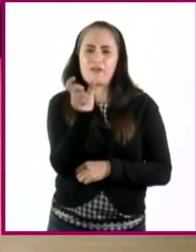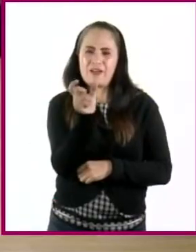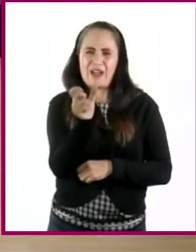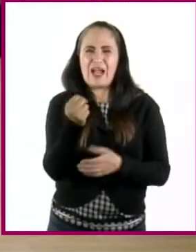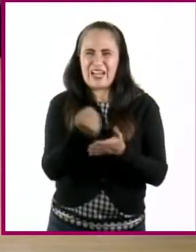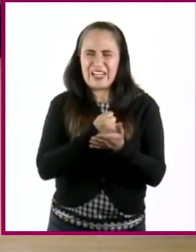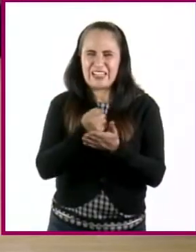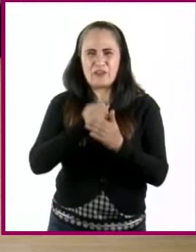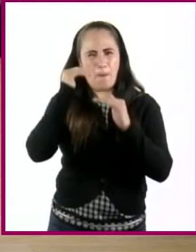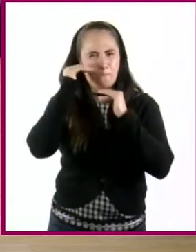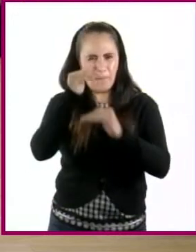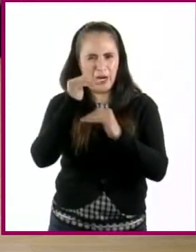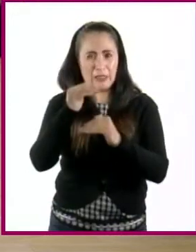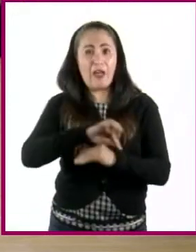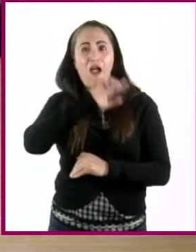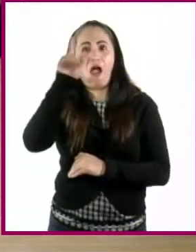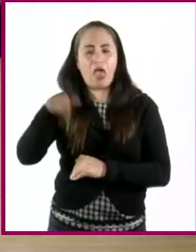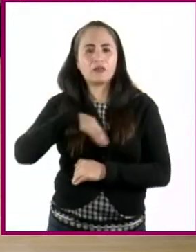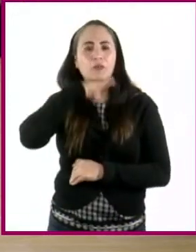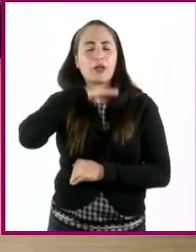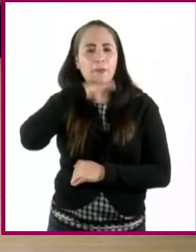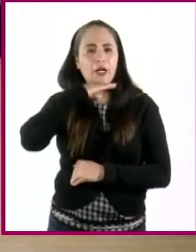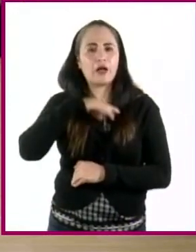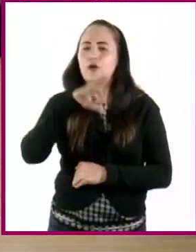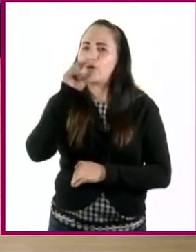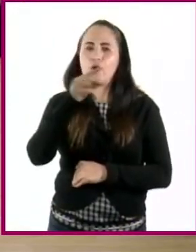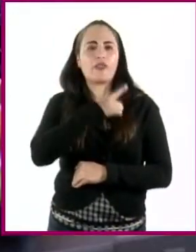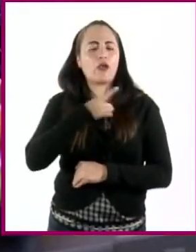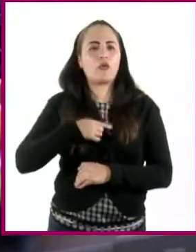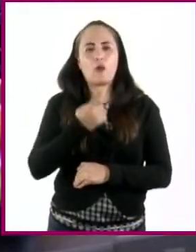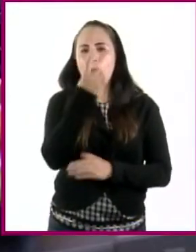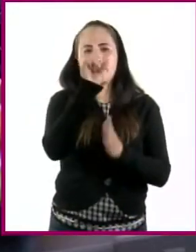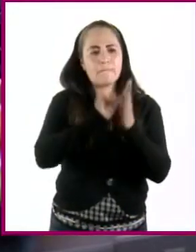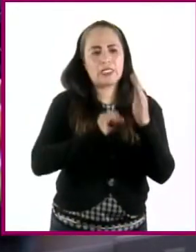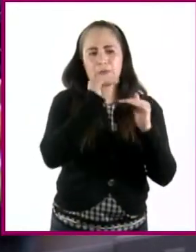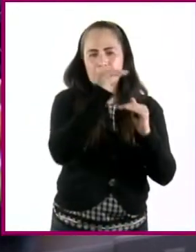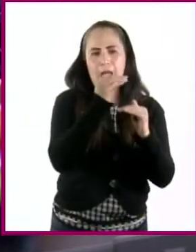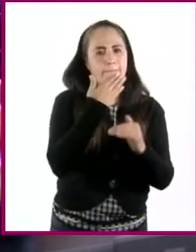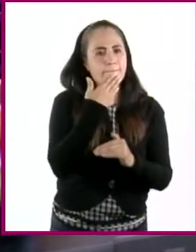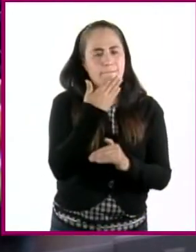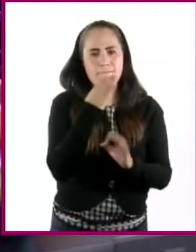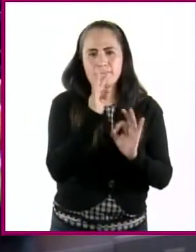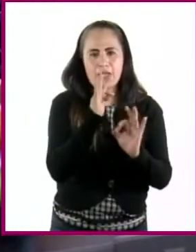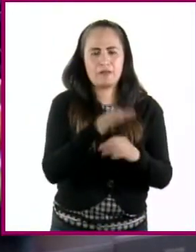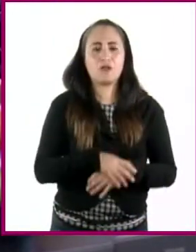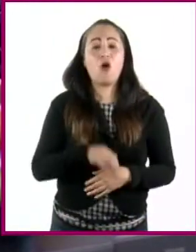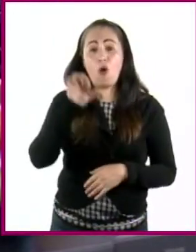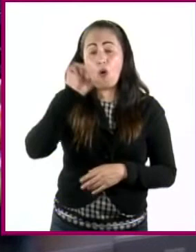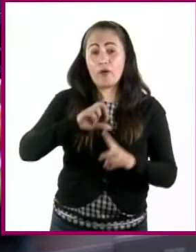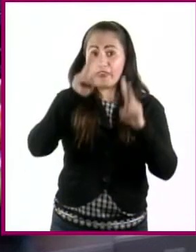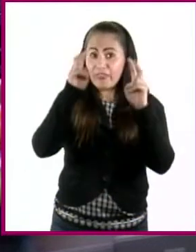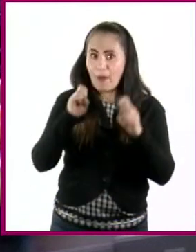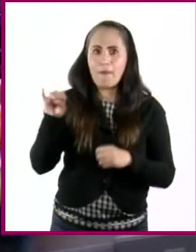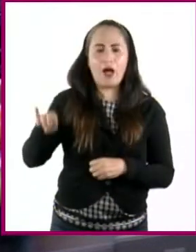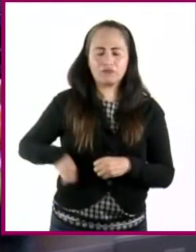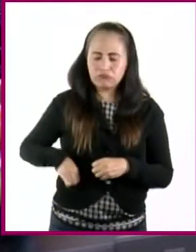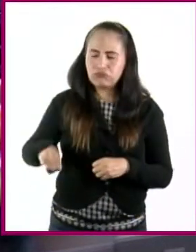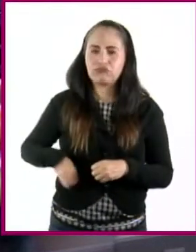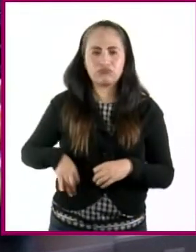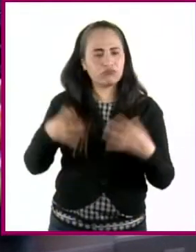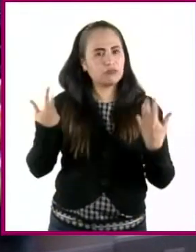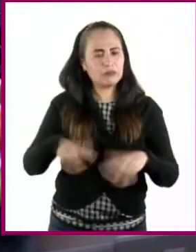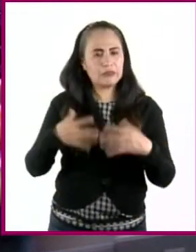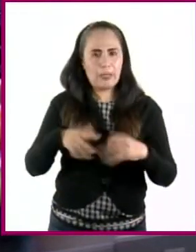se me fuera a pasar y así solo pago la deuda de mis compras. Hoy vimos muchos temas muy importantes. Te voy a confesar que esto